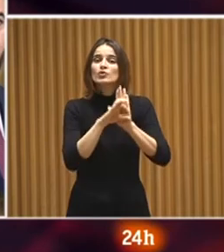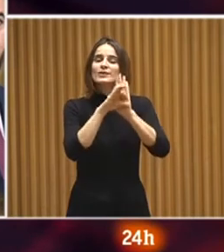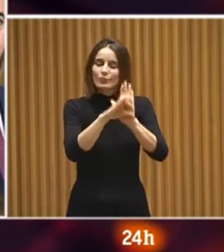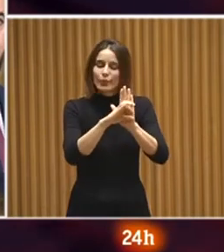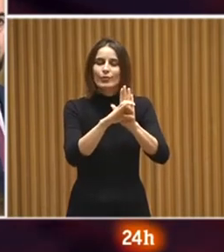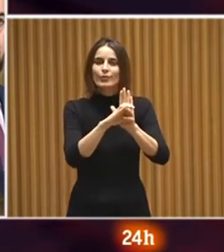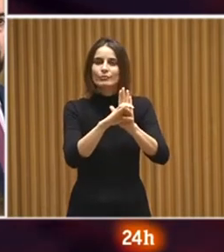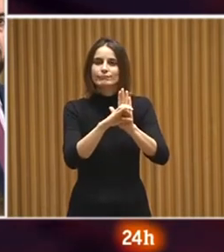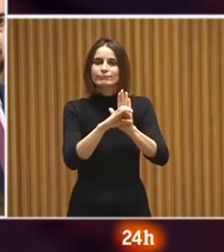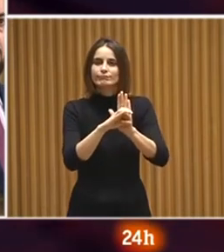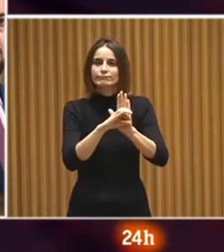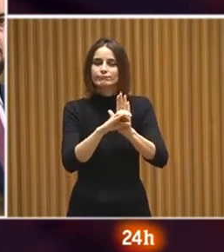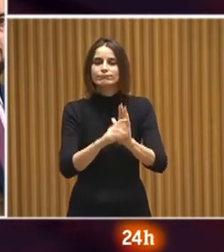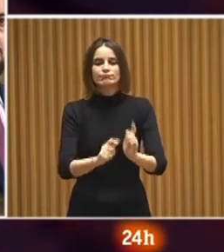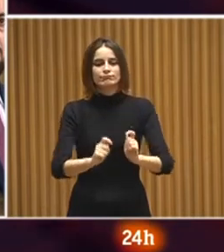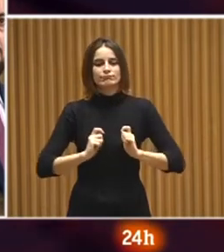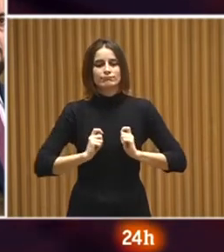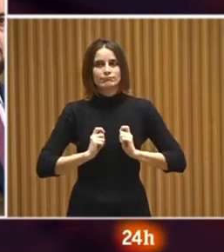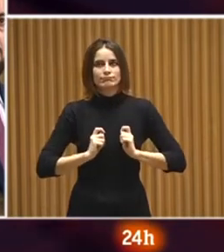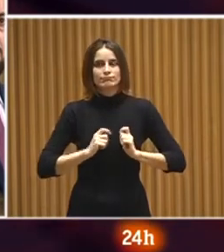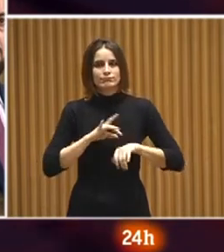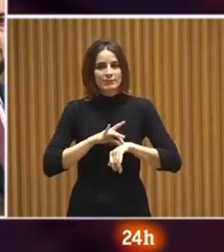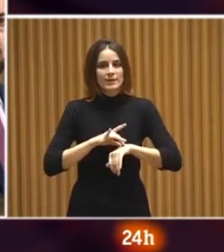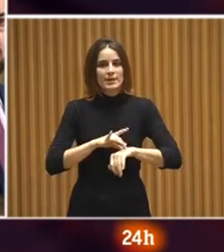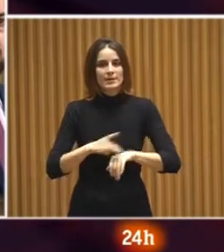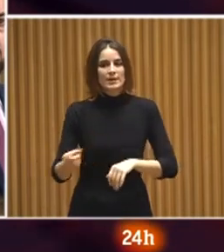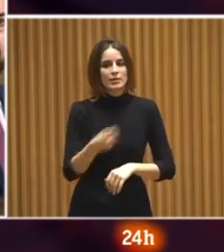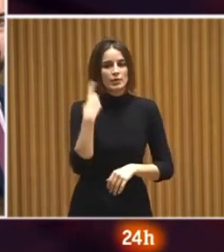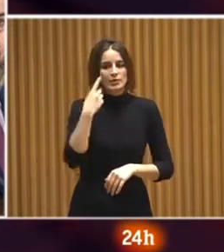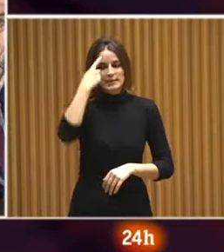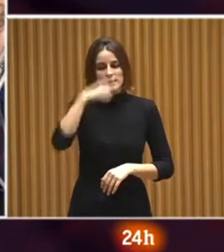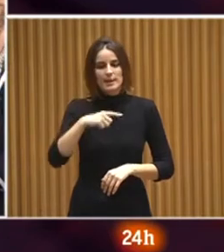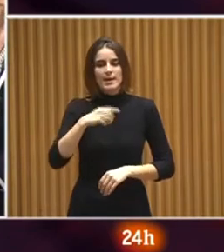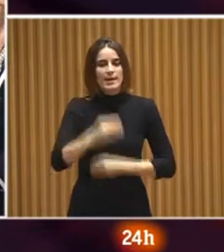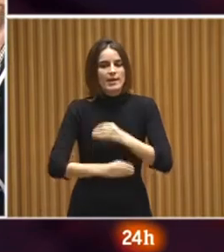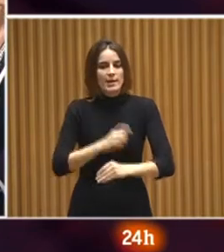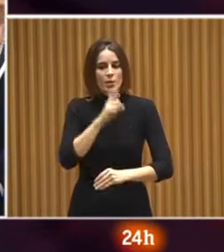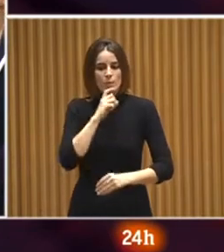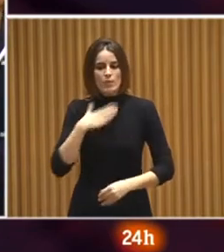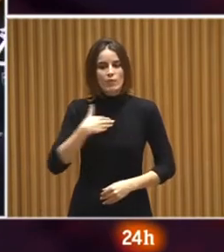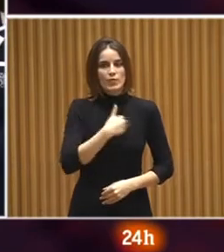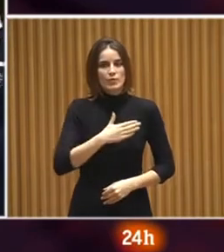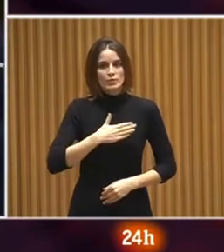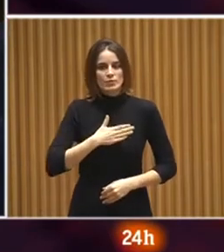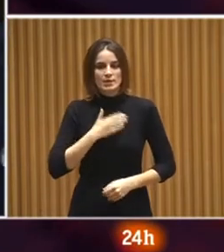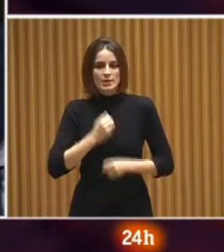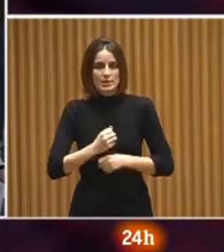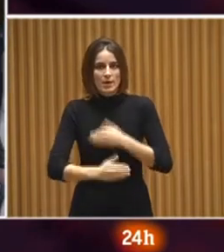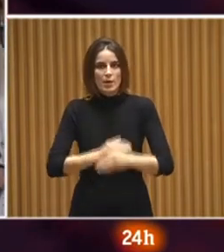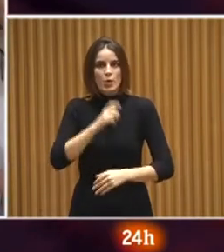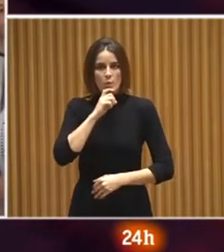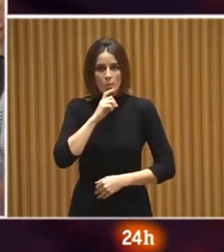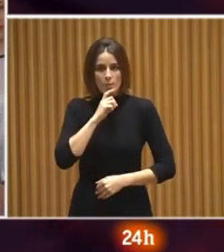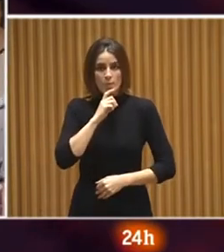todos debamos actuar y ejercer nuestras funciones, porque solo en él, en el trabajo de sus